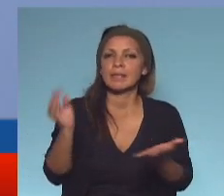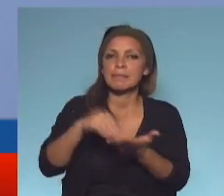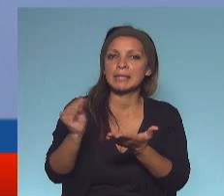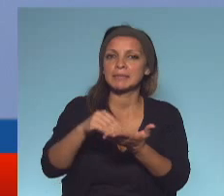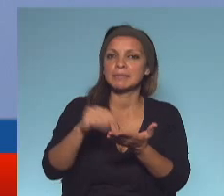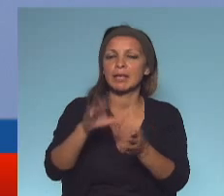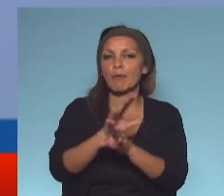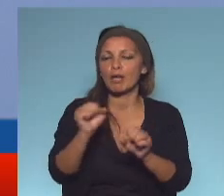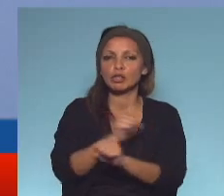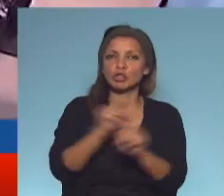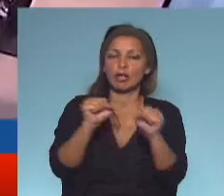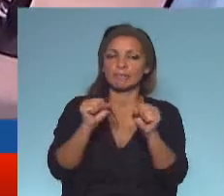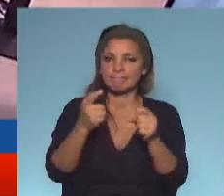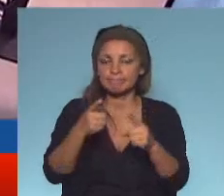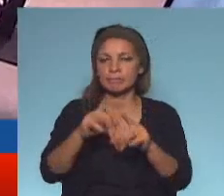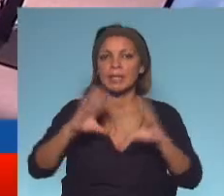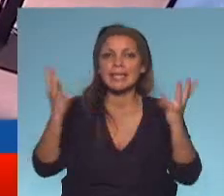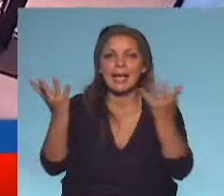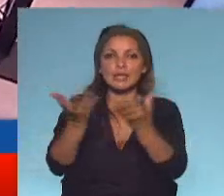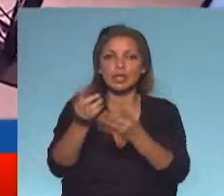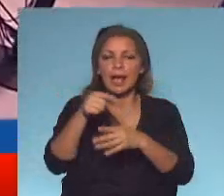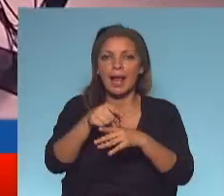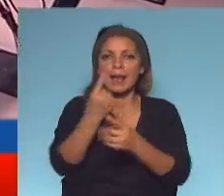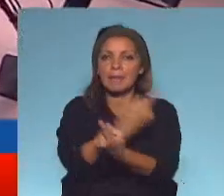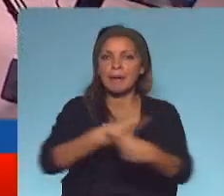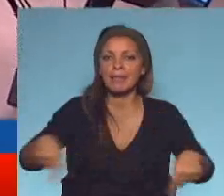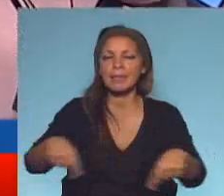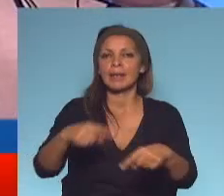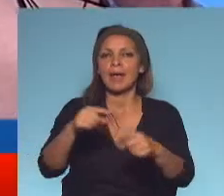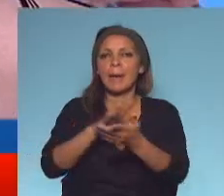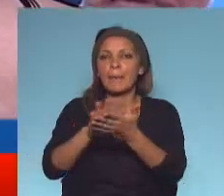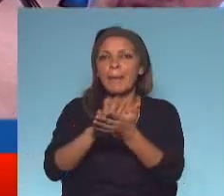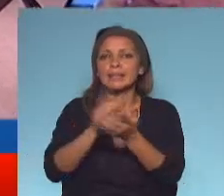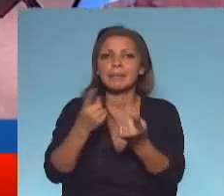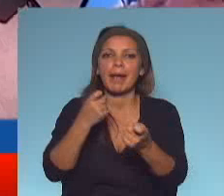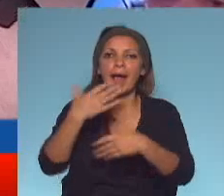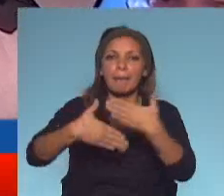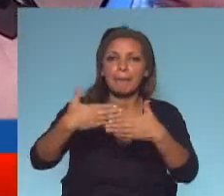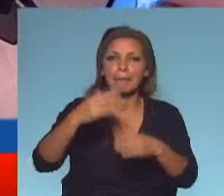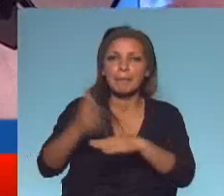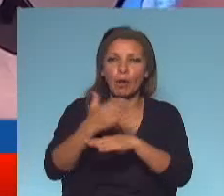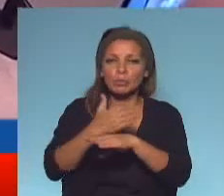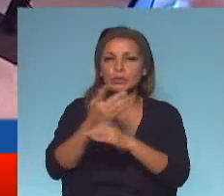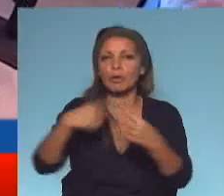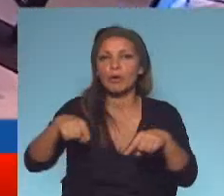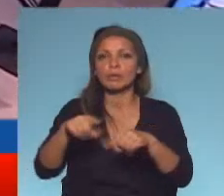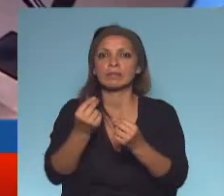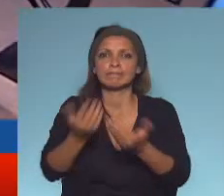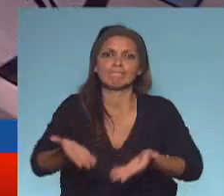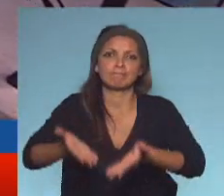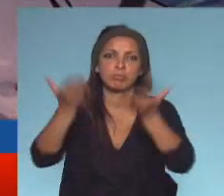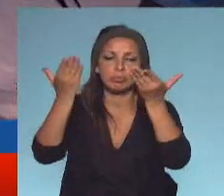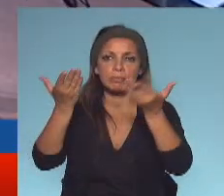shock en los precios internacionales, aumento en las materias primas, por un lado positivo para lo que tiene que ver con el comercio